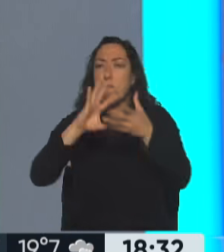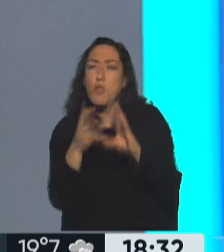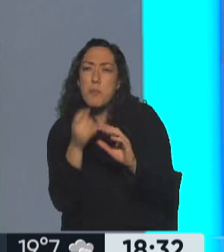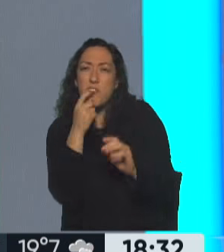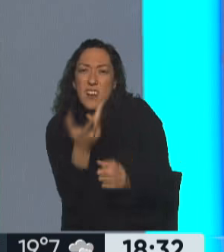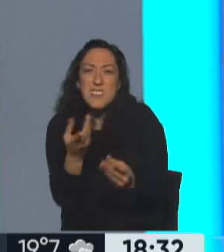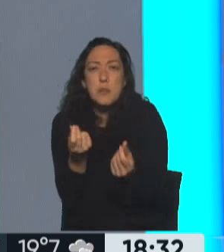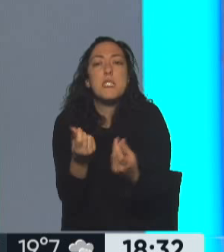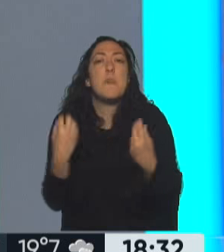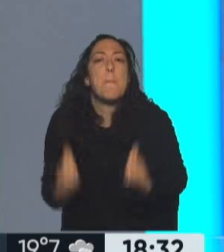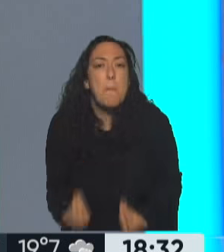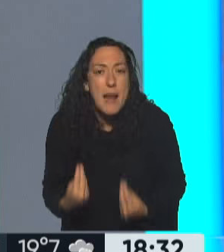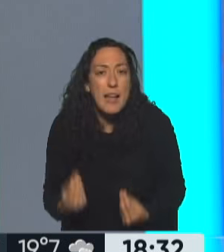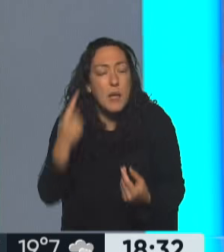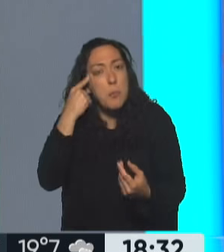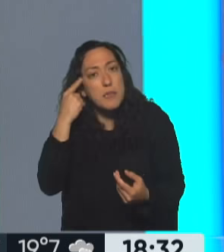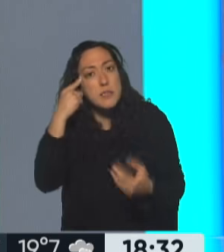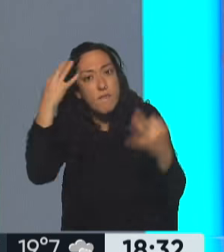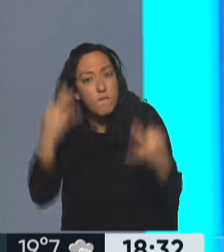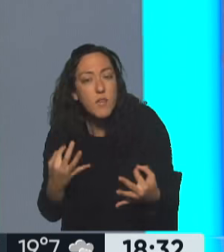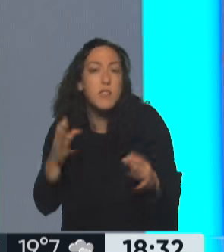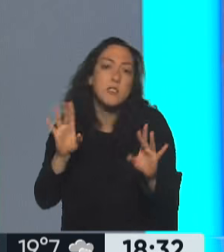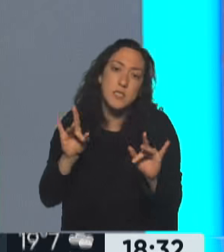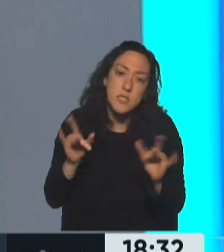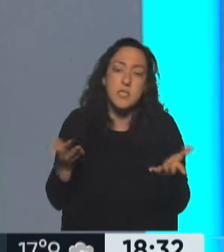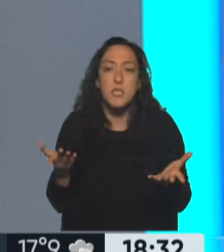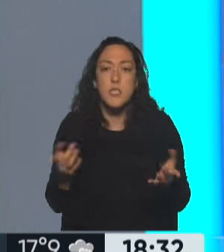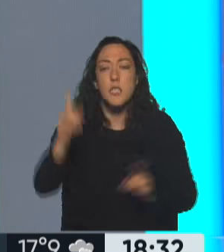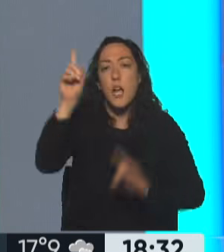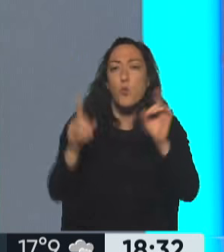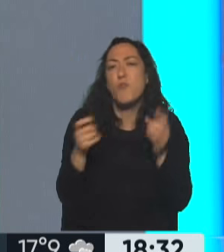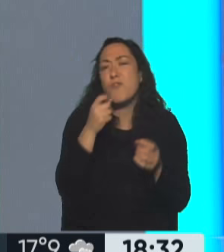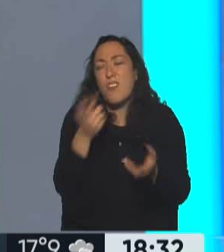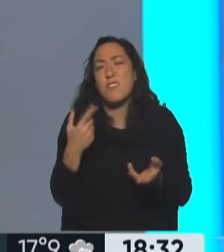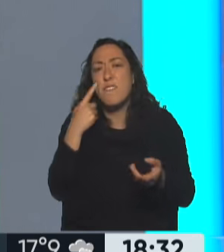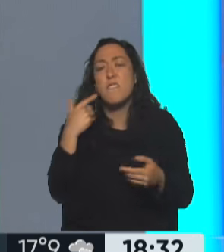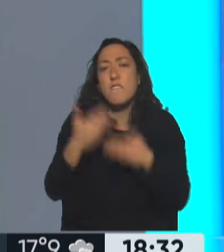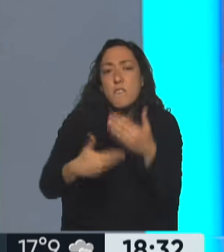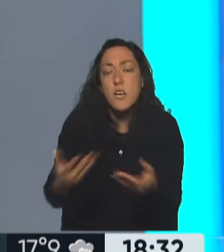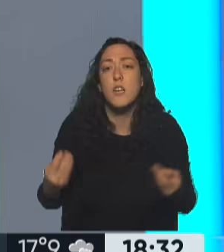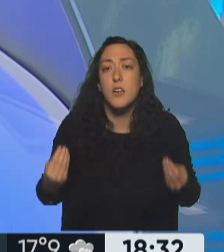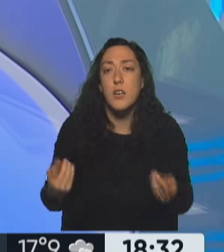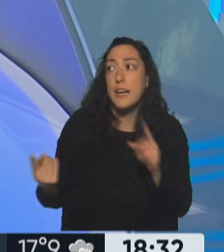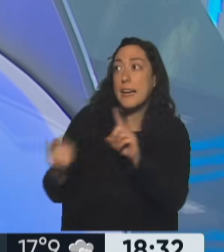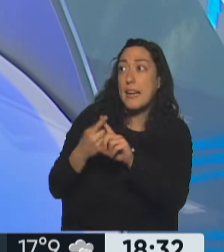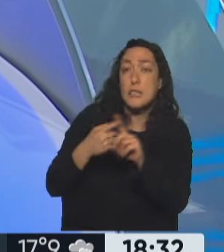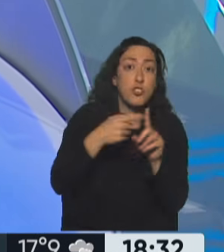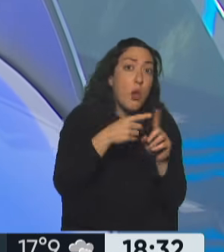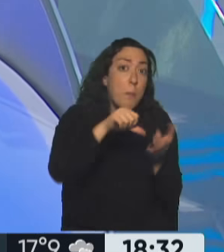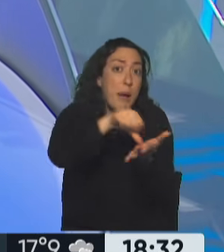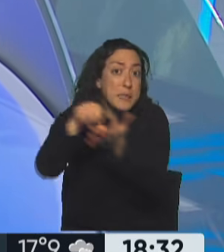también. Claro. Que esa es la otra cosa. Entonces lo que yo digo, un poquito de espíritu práctico, es decir, vamos a tener relaciones con más